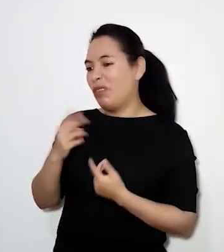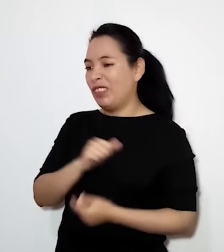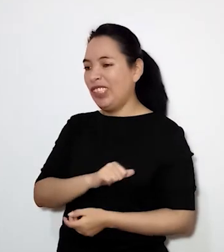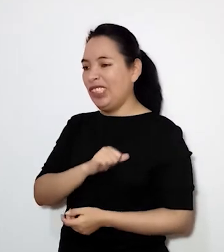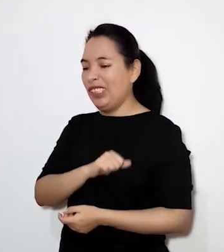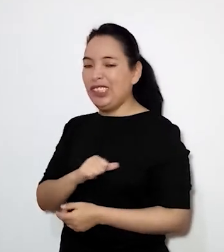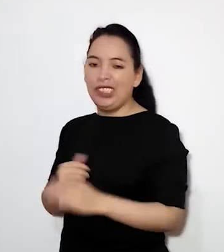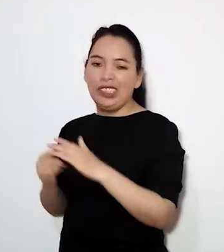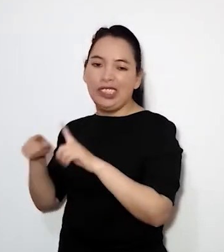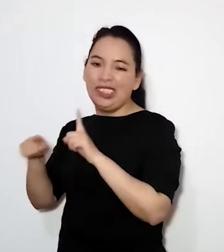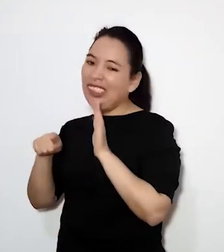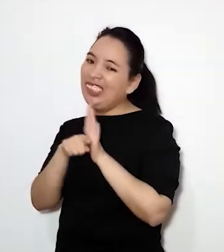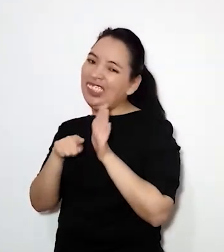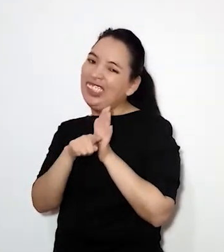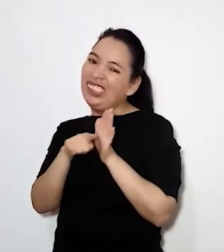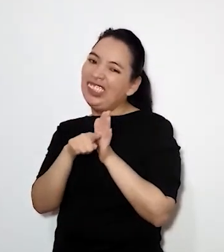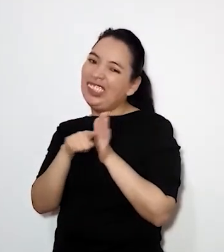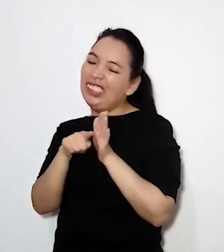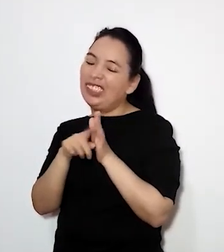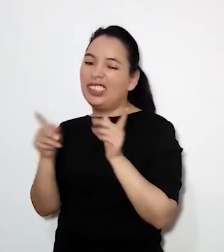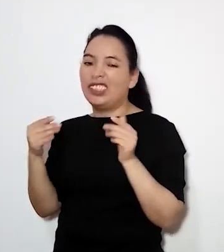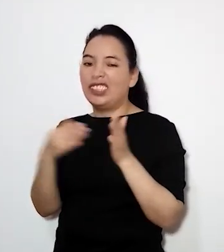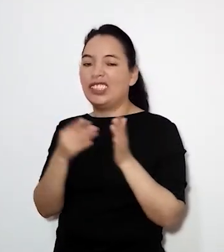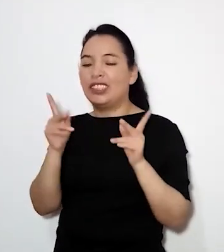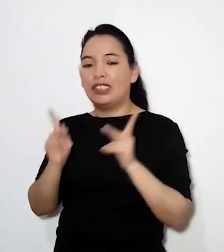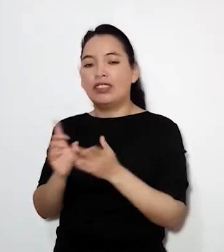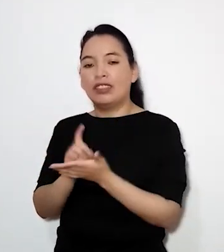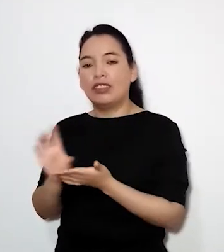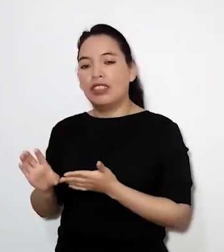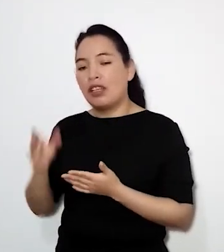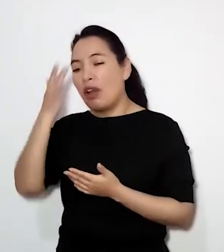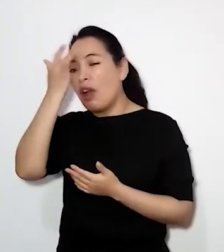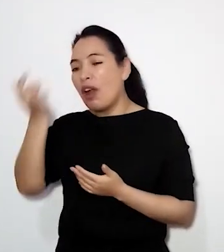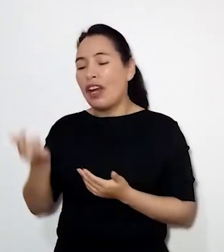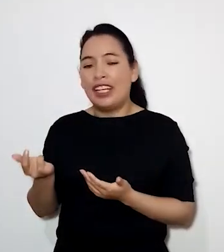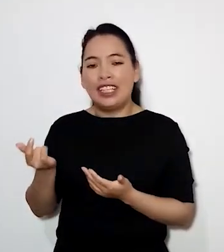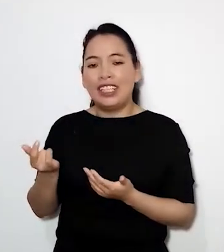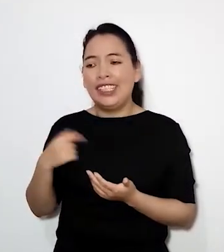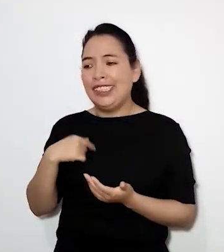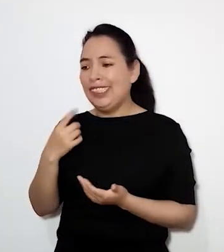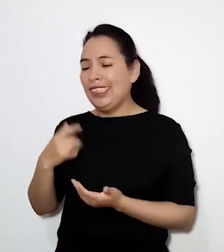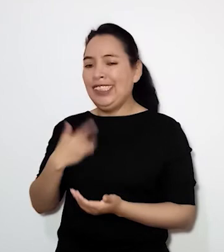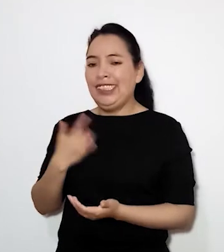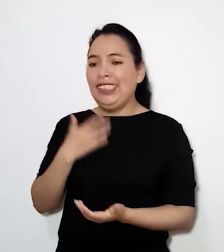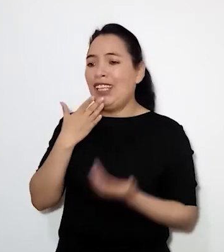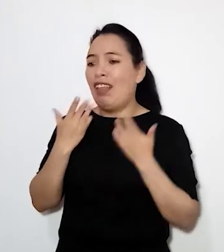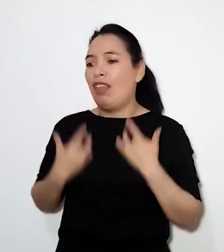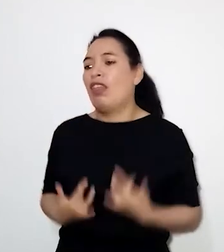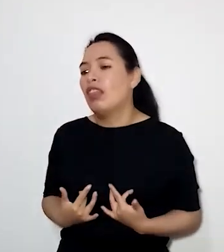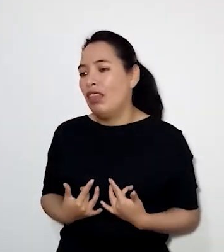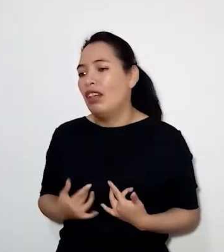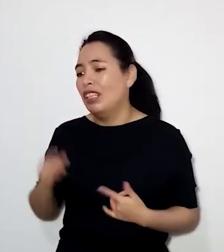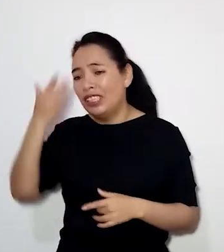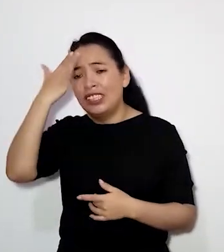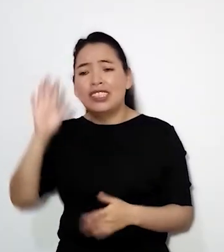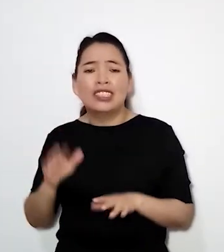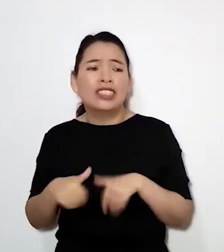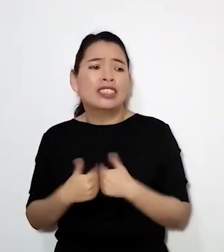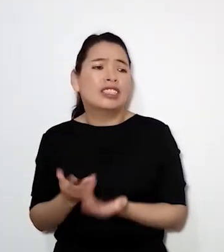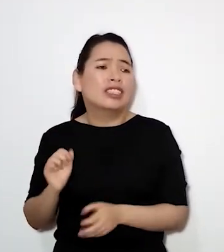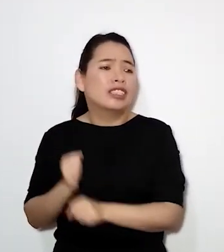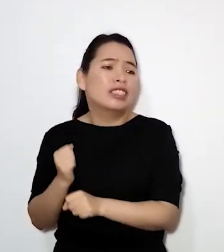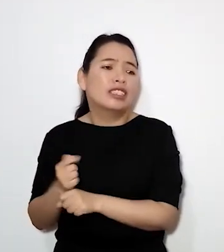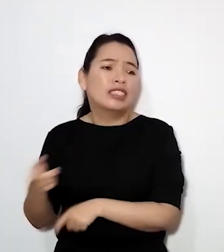con discapacidad, justamente por la frustración de no saber cómo trabajar y educar en la diversidad y particularmente en